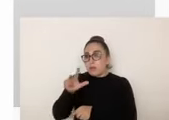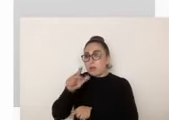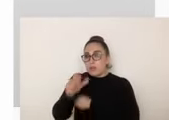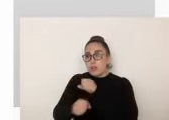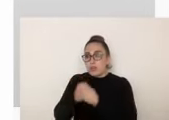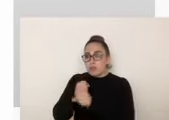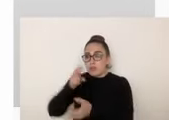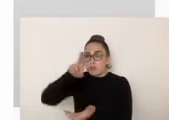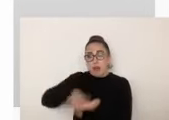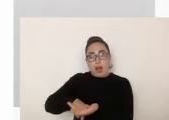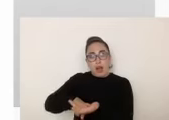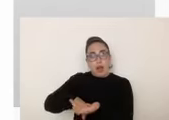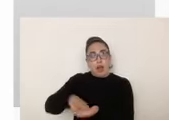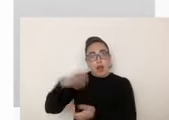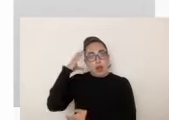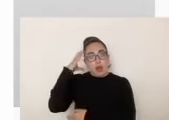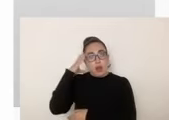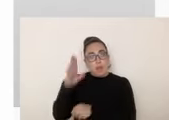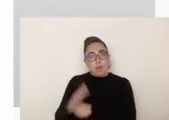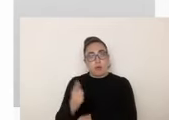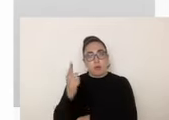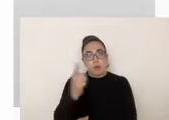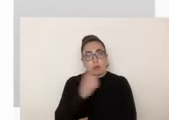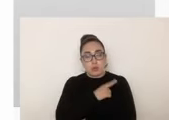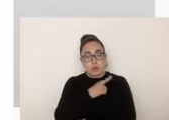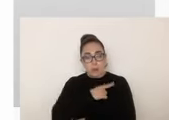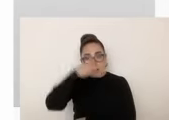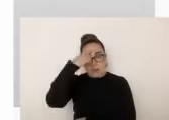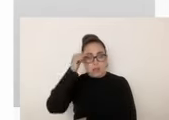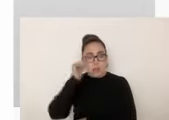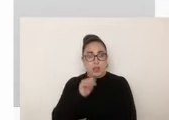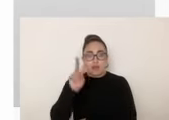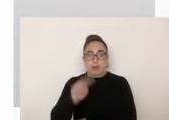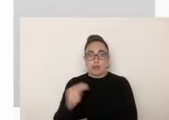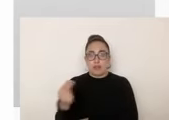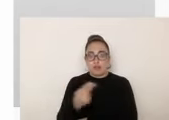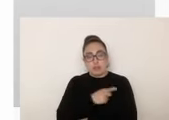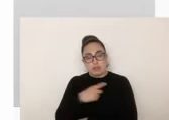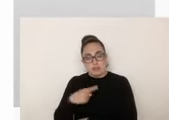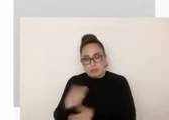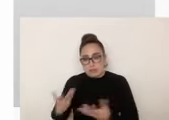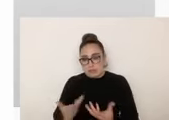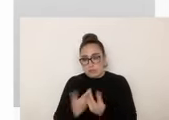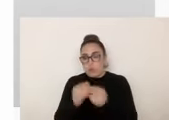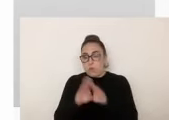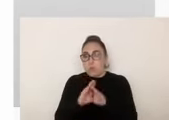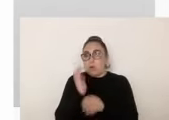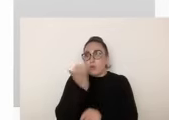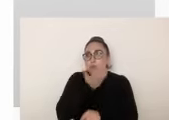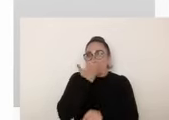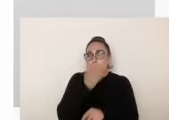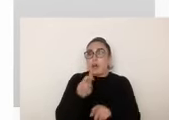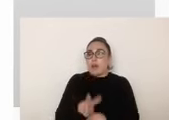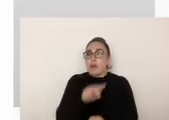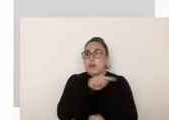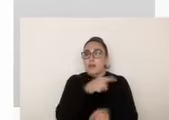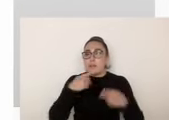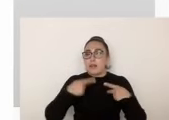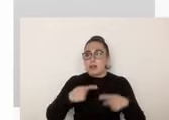vida solo de la mente, hay que darle un poco al cuerpo, y creo que Bentham hablaba mucho de bienestar,